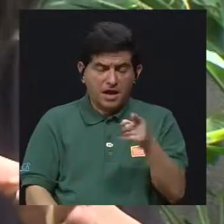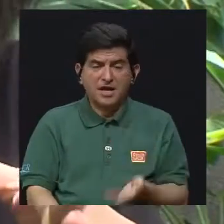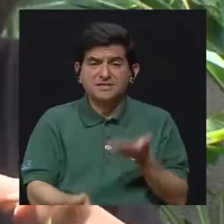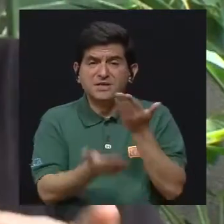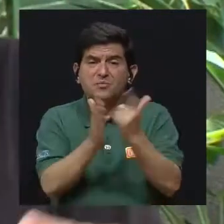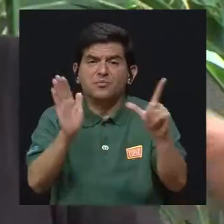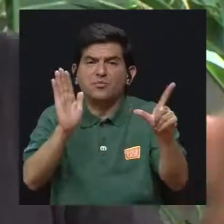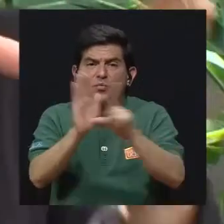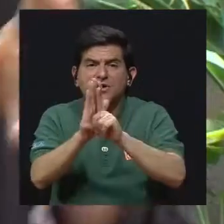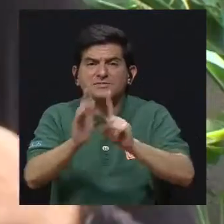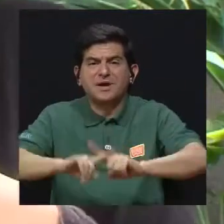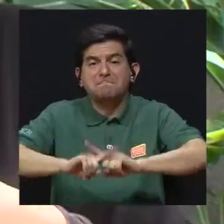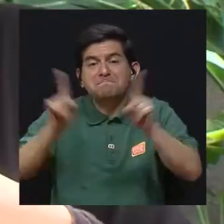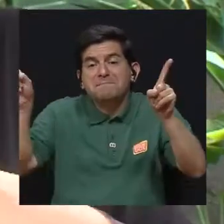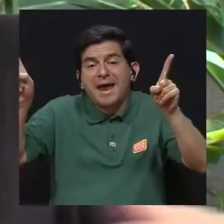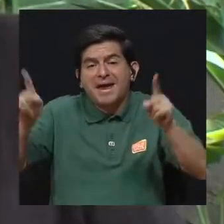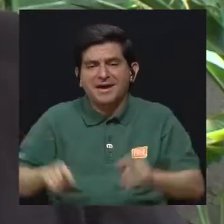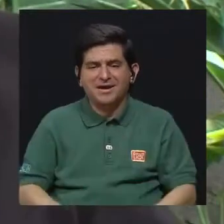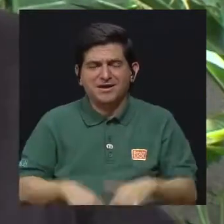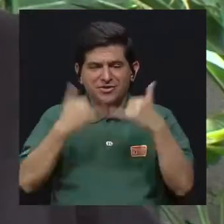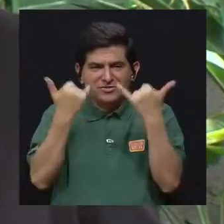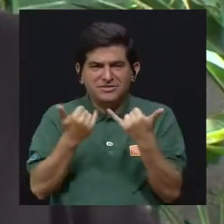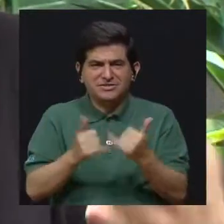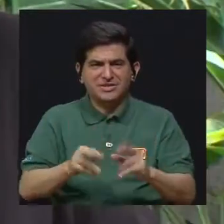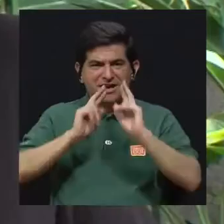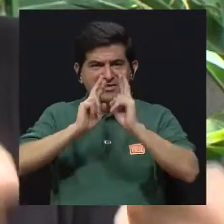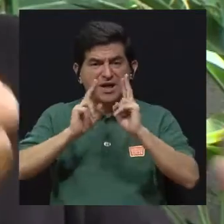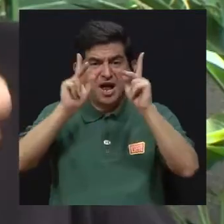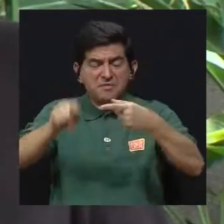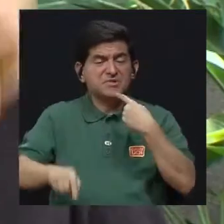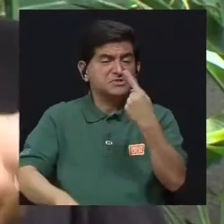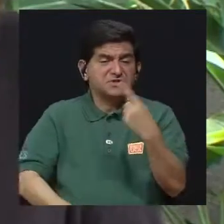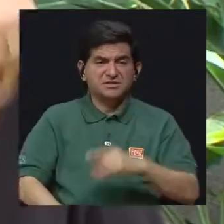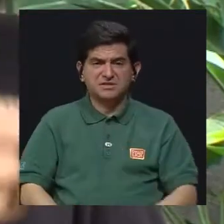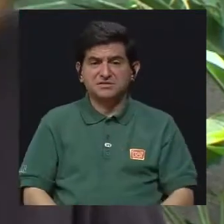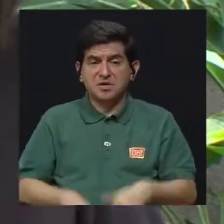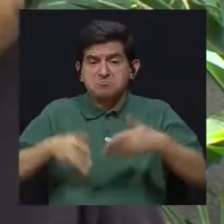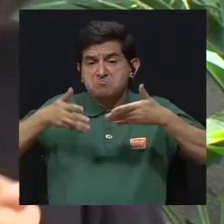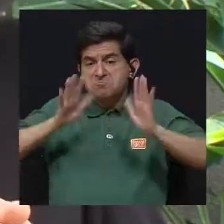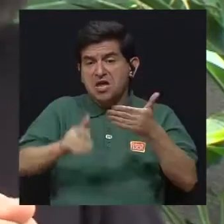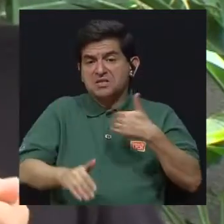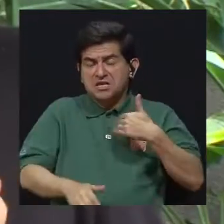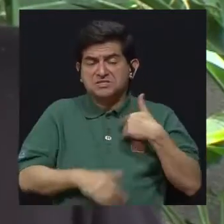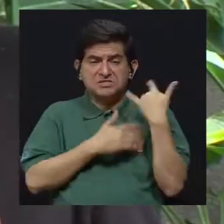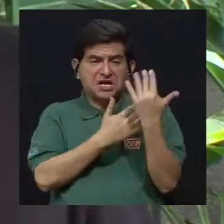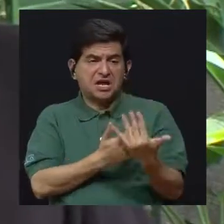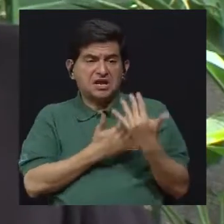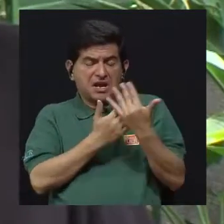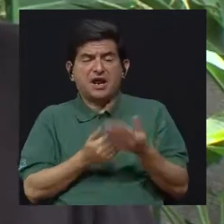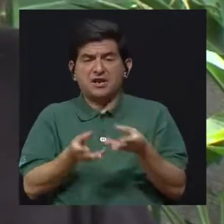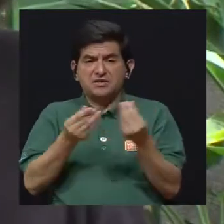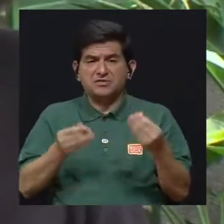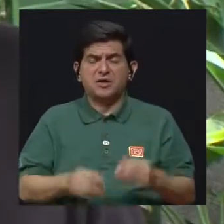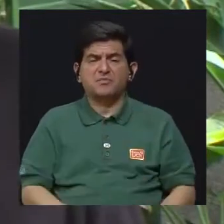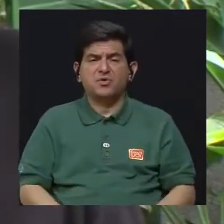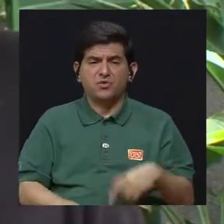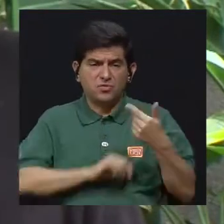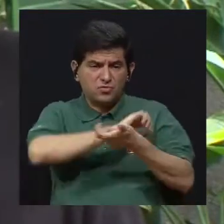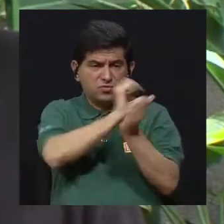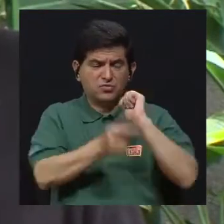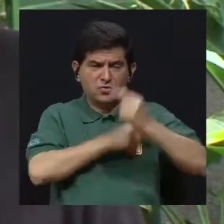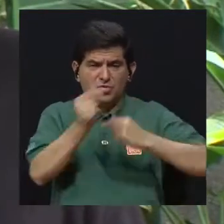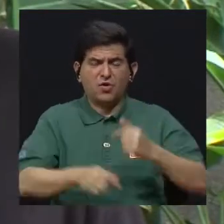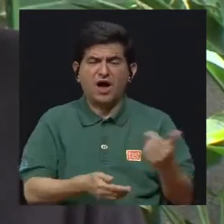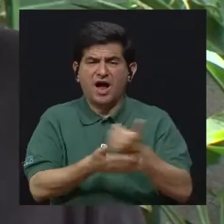la propuesta legal, pero mientras eso sale, bueno, la gente empieza a decir, mientras tenemos la moratoria de transgénicos, recogemos